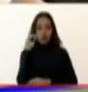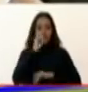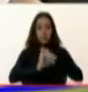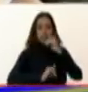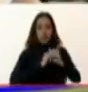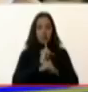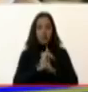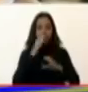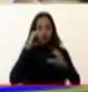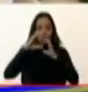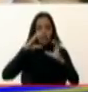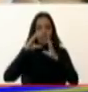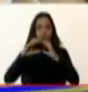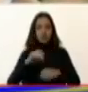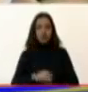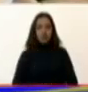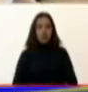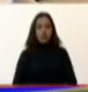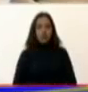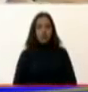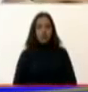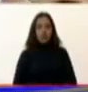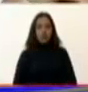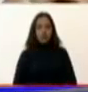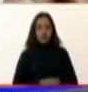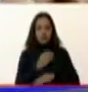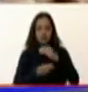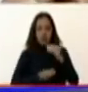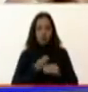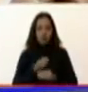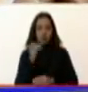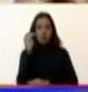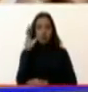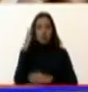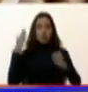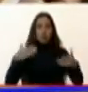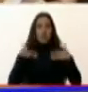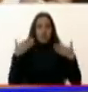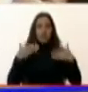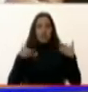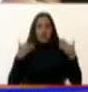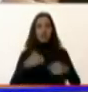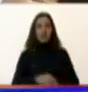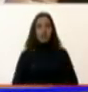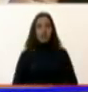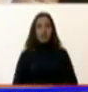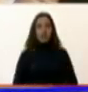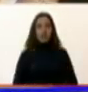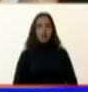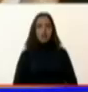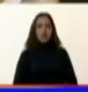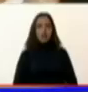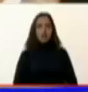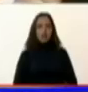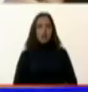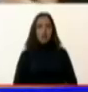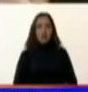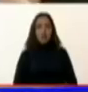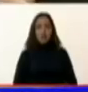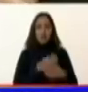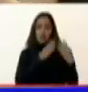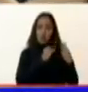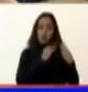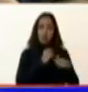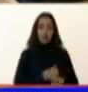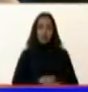Internacional de Comunicación ha sido un congreso de la alegría, del optimismo, de la certeza